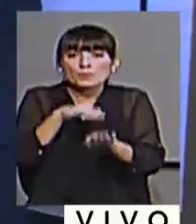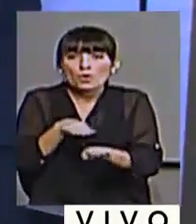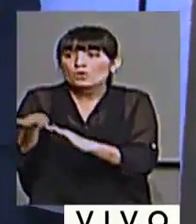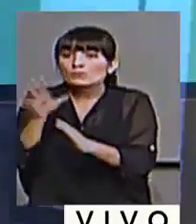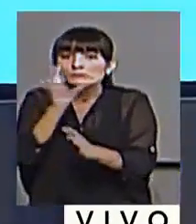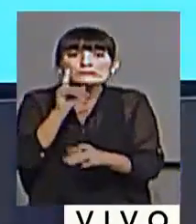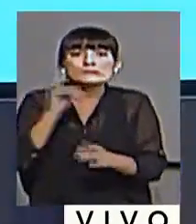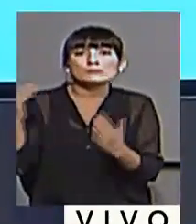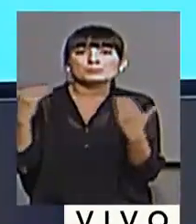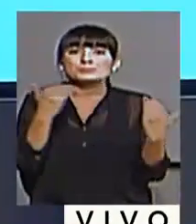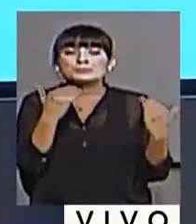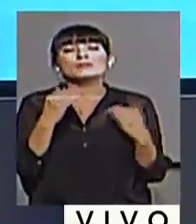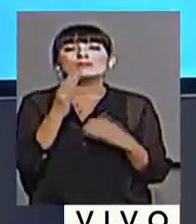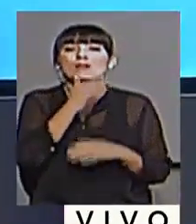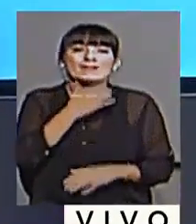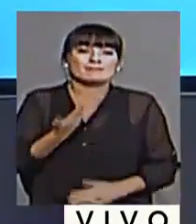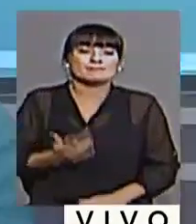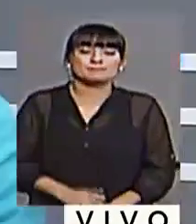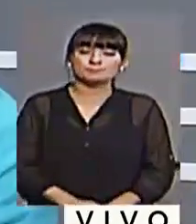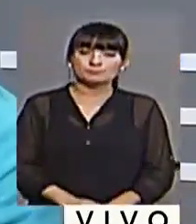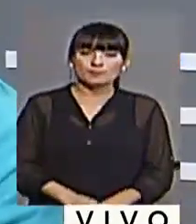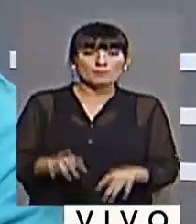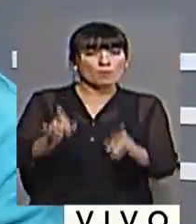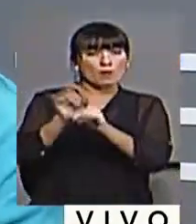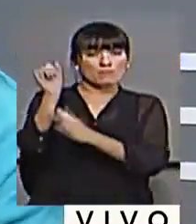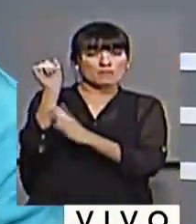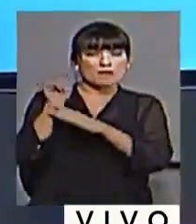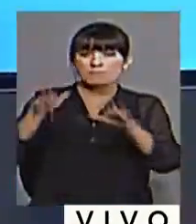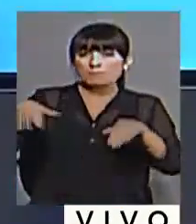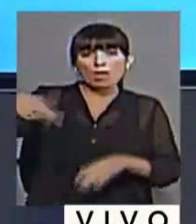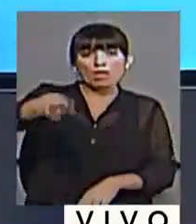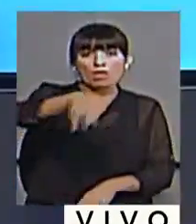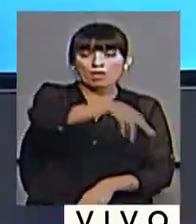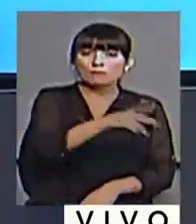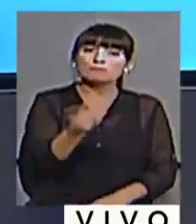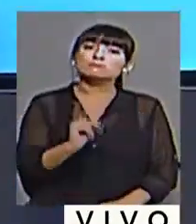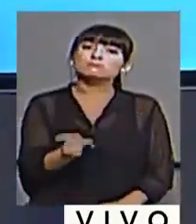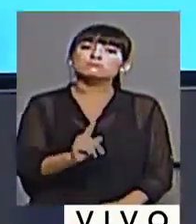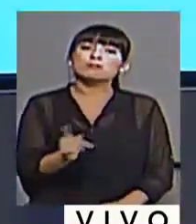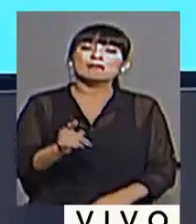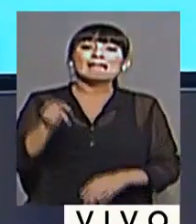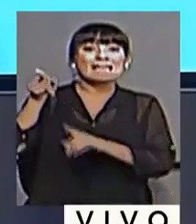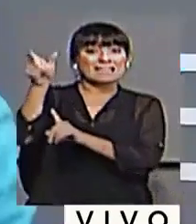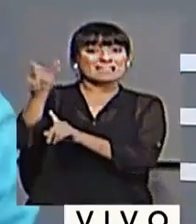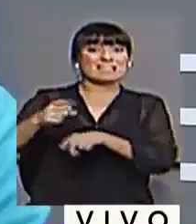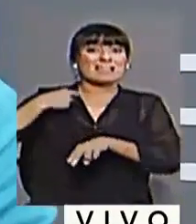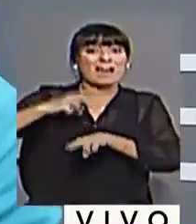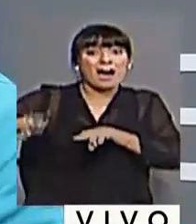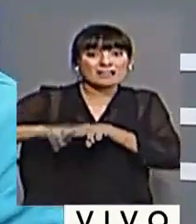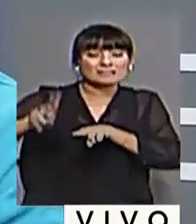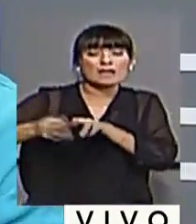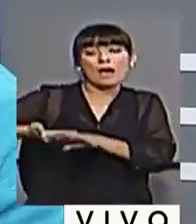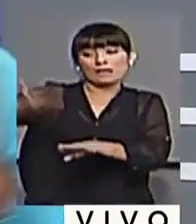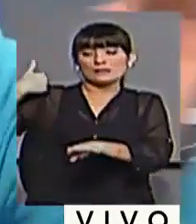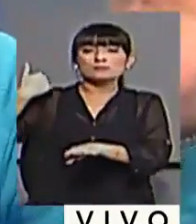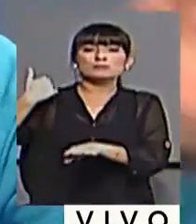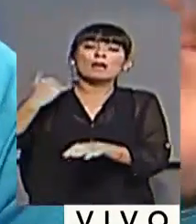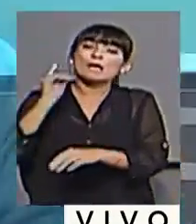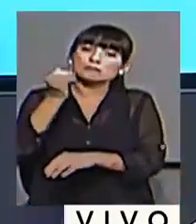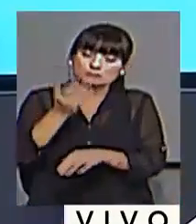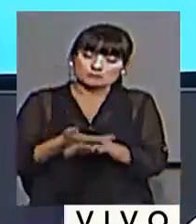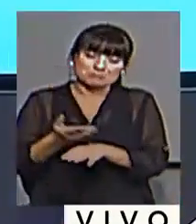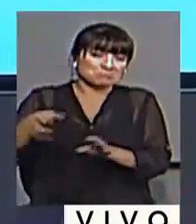mismo, Sergio. Piñera es más de lo mismo. Perdón, muy bien. Piñera es más de lo mismo respecto de lo que él hizo. Tienes toda la razón en la forma de decirlo.